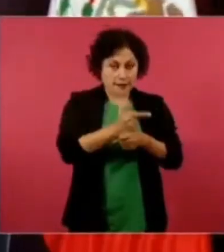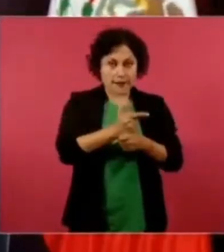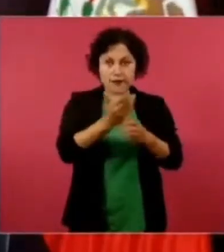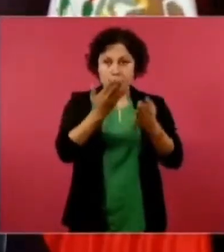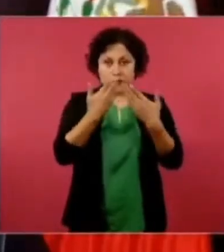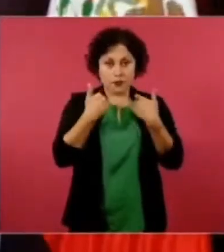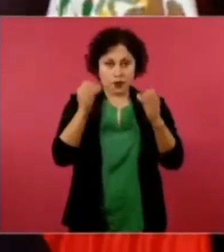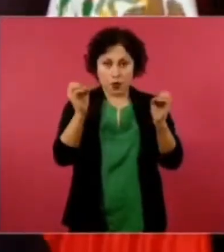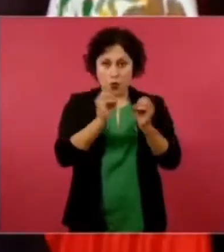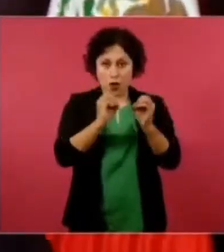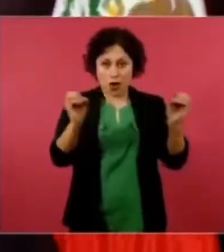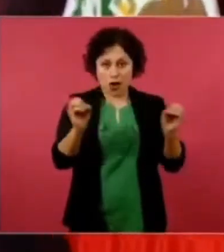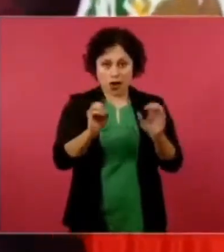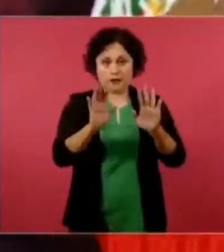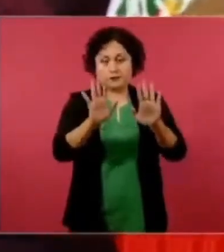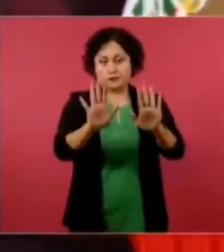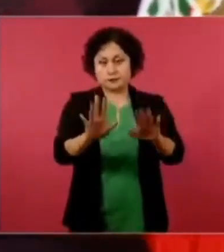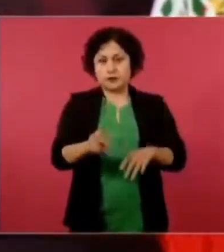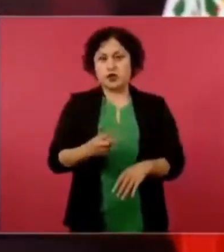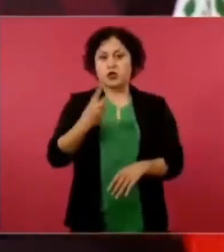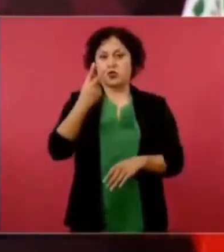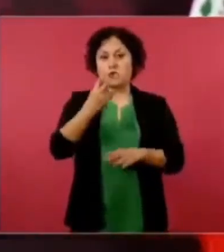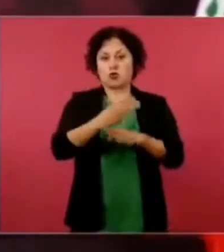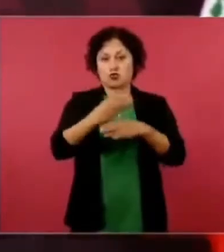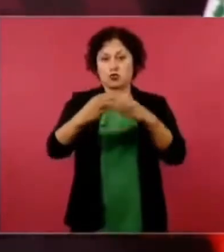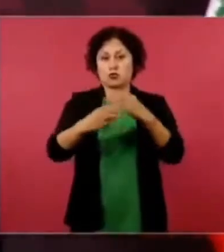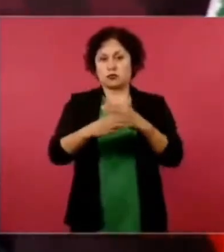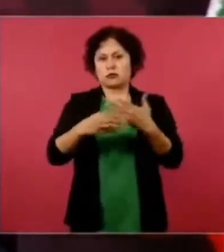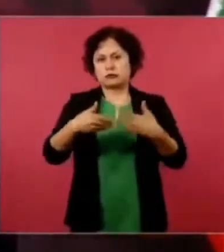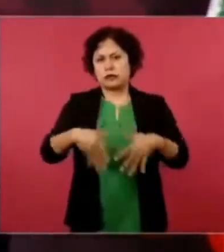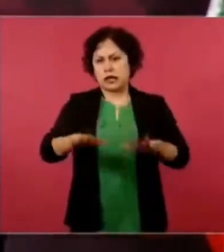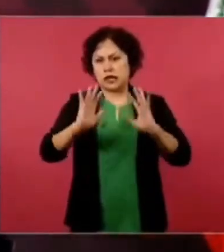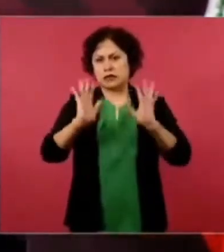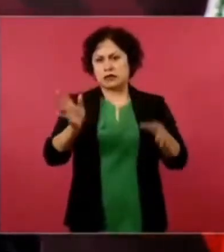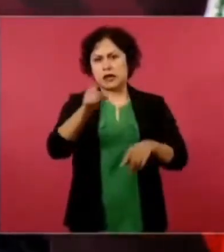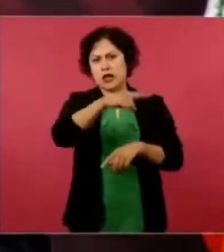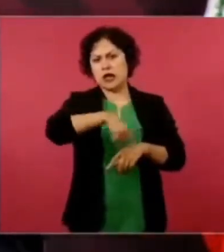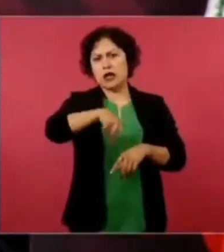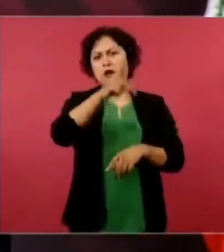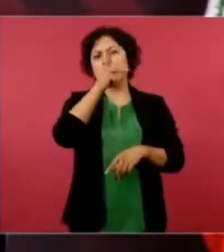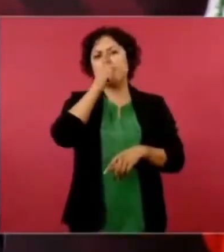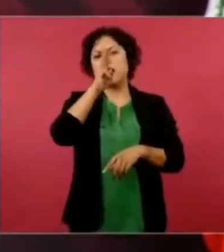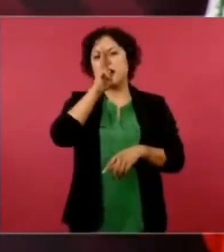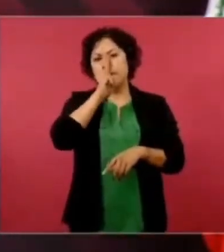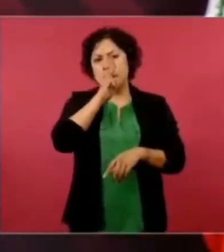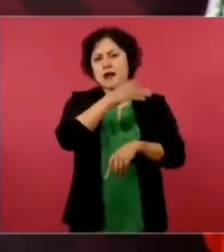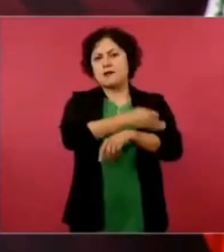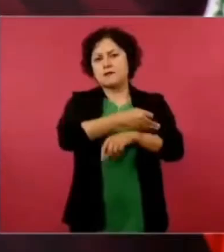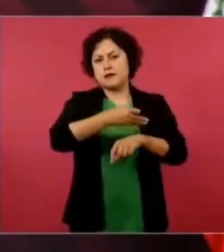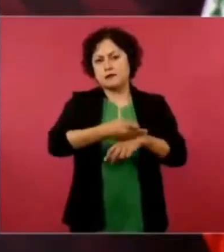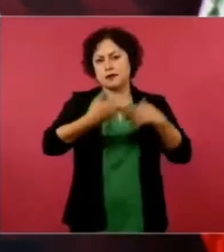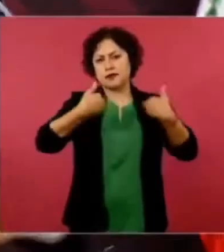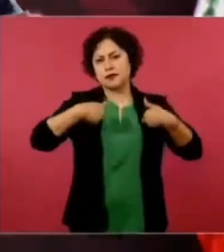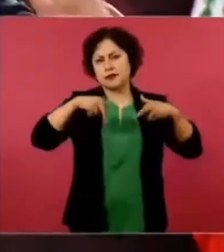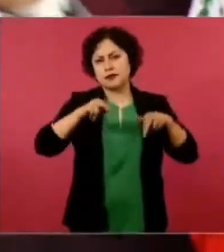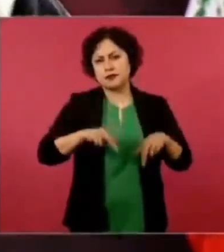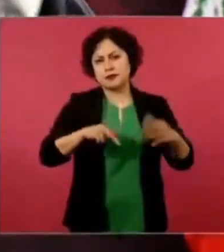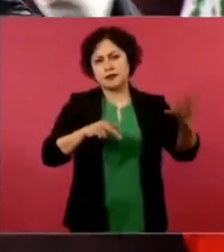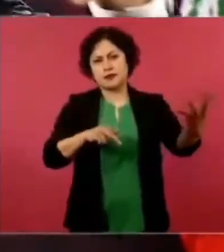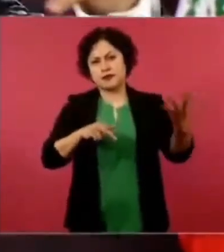2 cosas, incluso ya me lo pidieron los padres y sus representantes, que